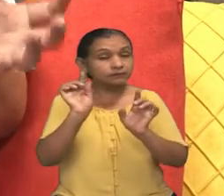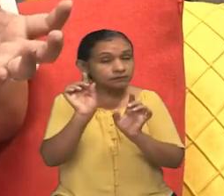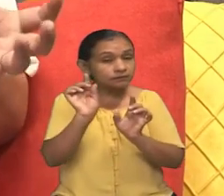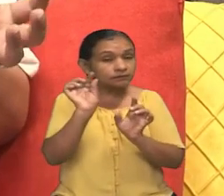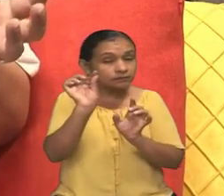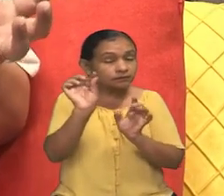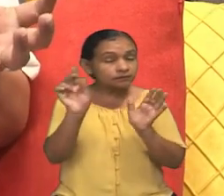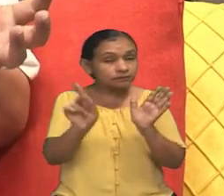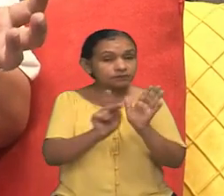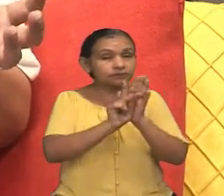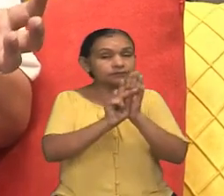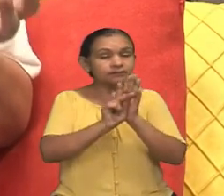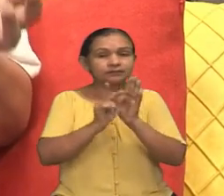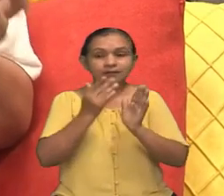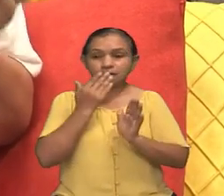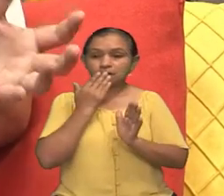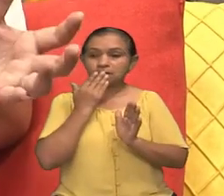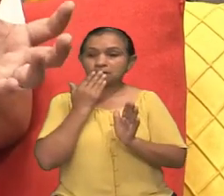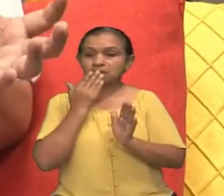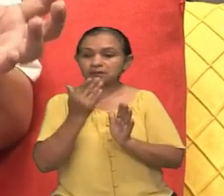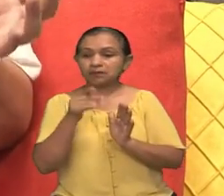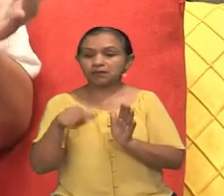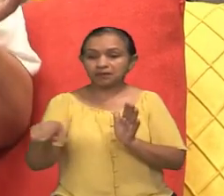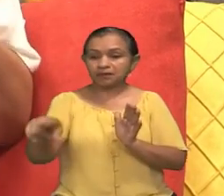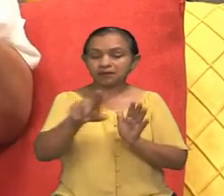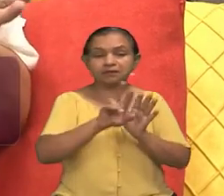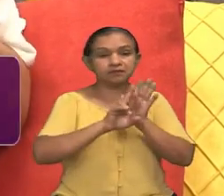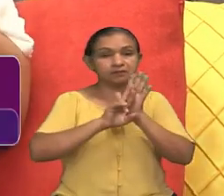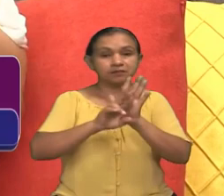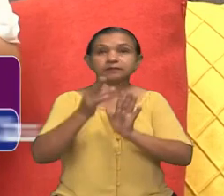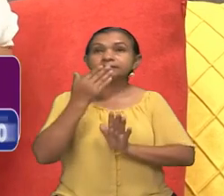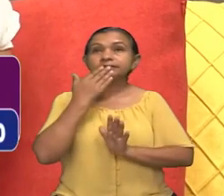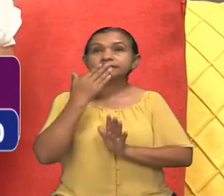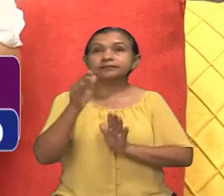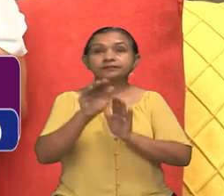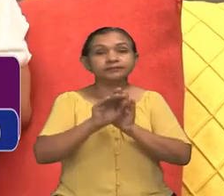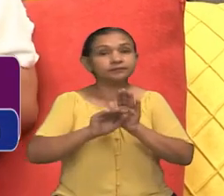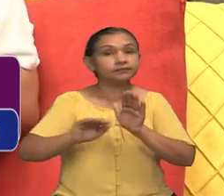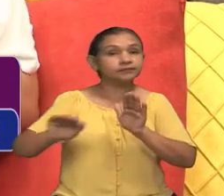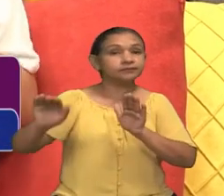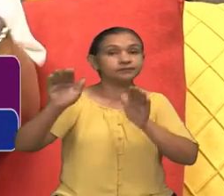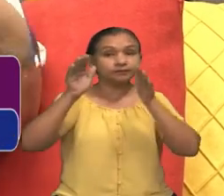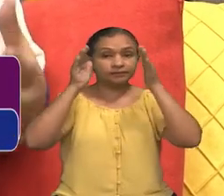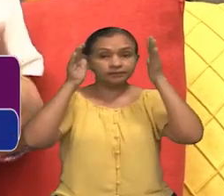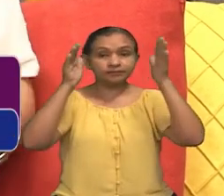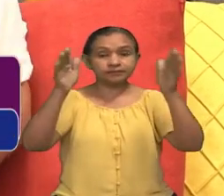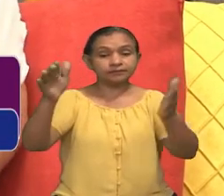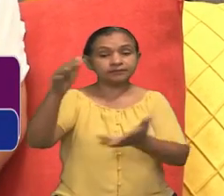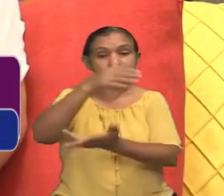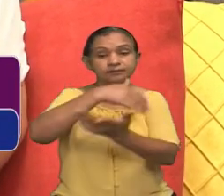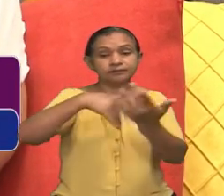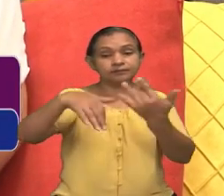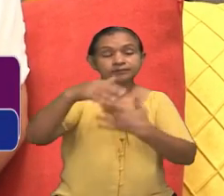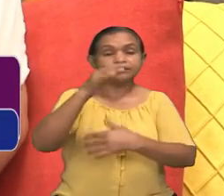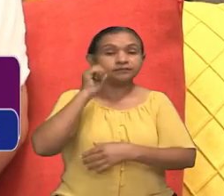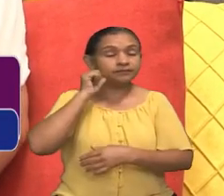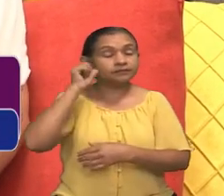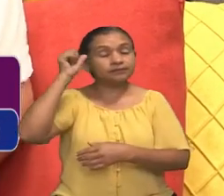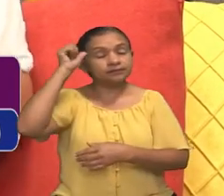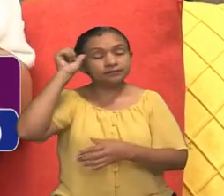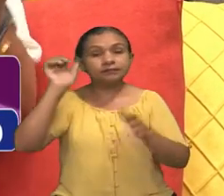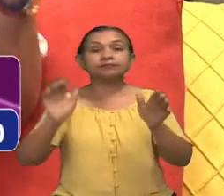como tuvimos éxito, tuvimos buenos resultados, la ampliamos para involucrar a los adultos